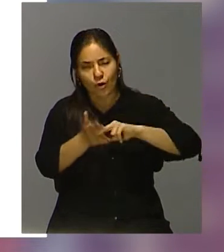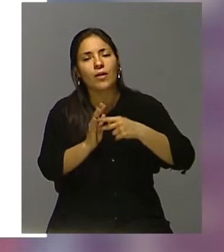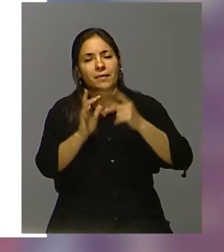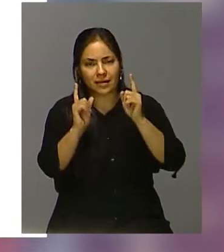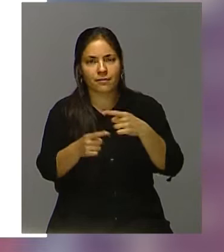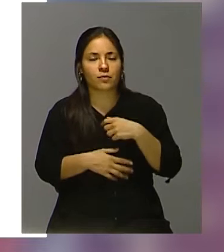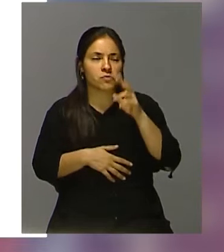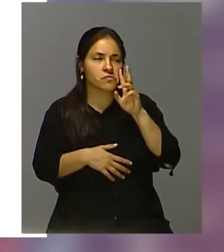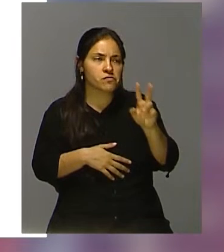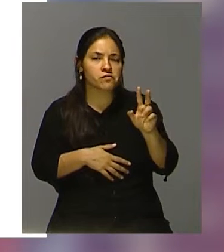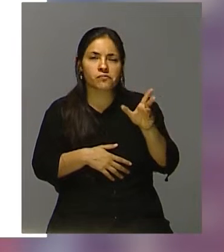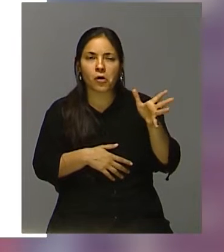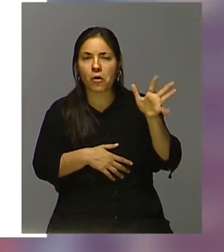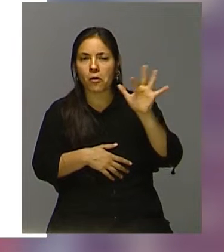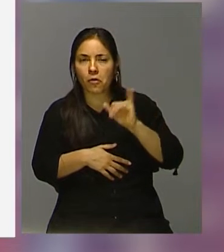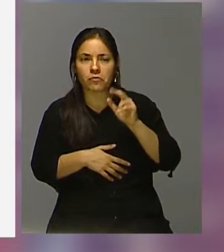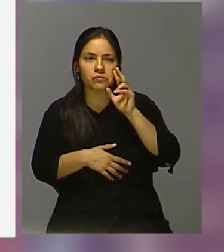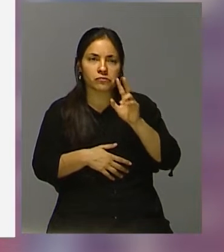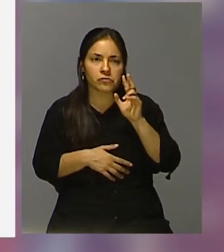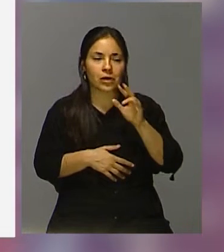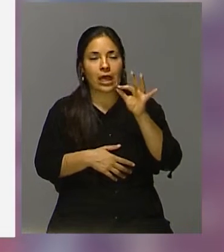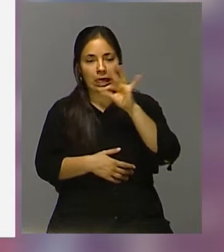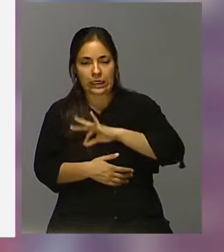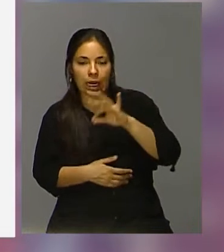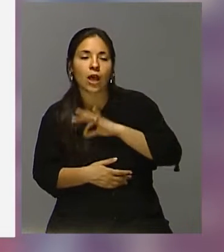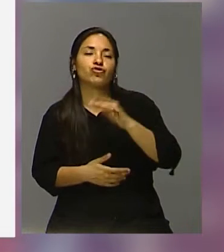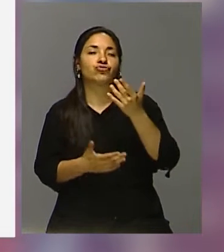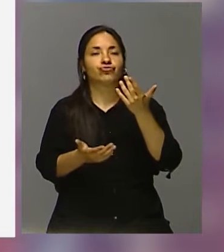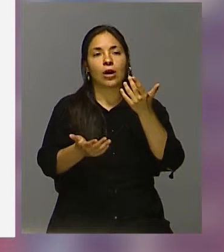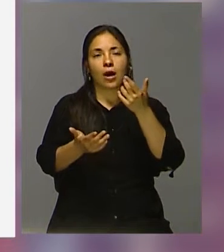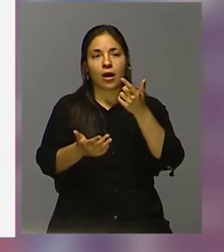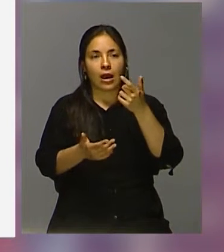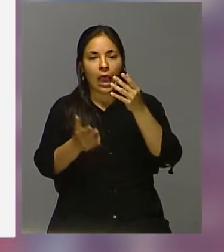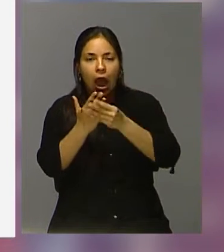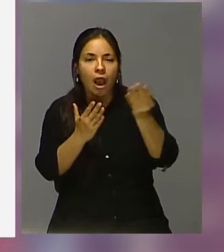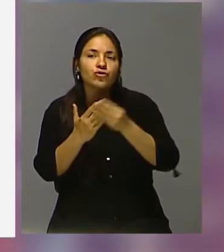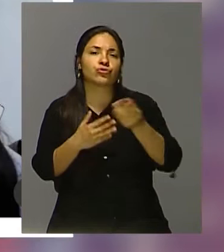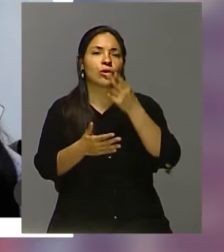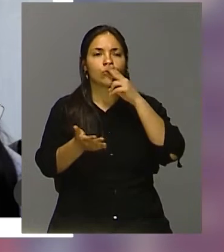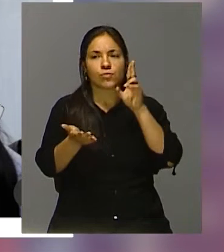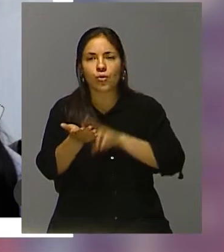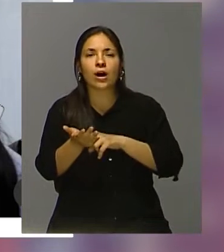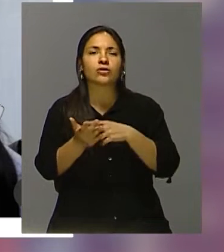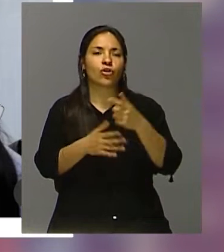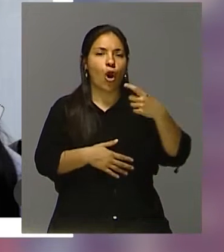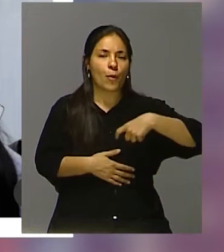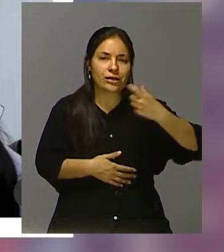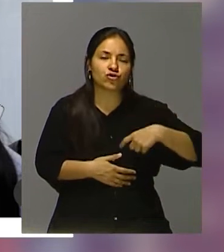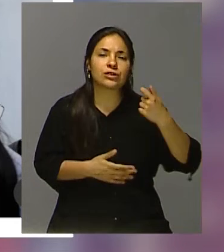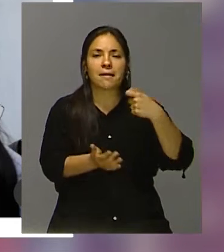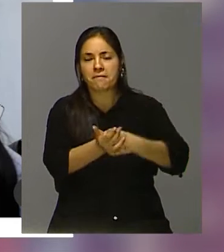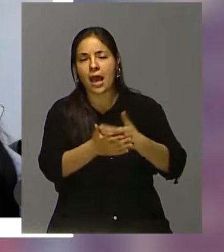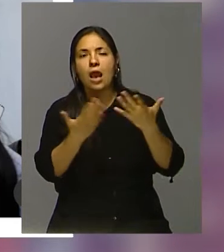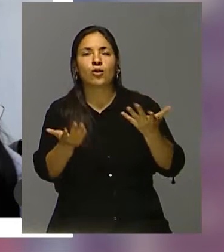números permanentemente de tu ingreso, de tus gastos, de tus impuestos, de la cuota de la medicina prepaga, del gasto que